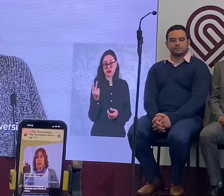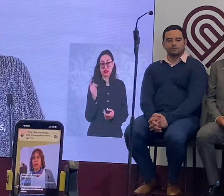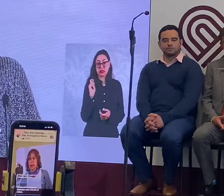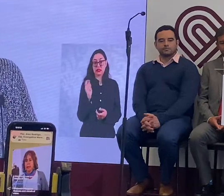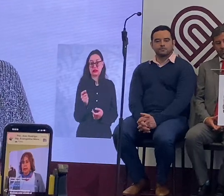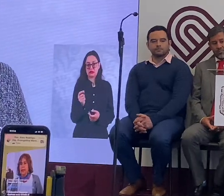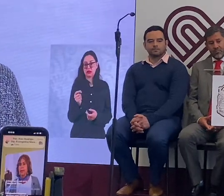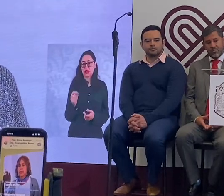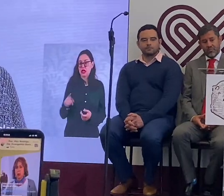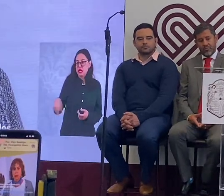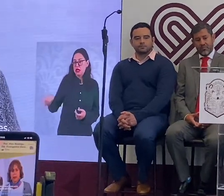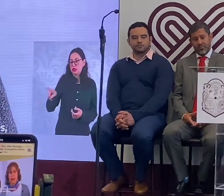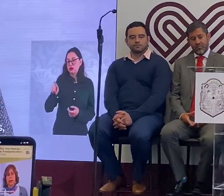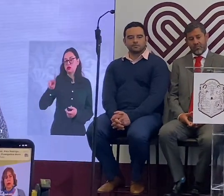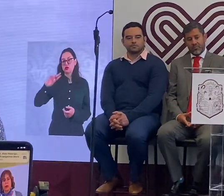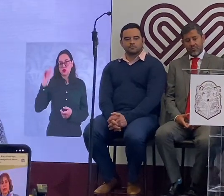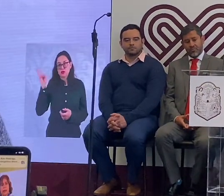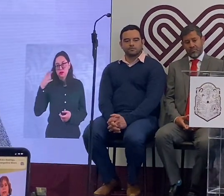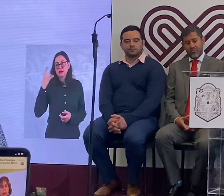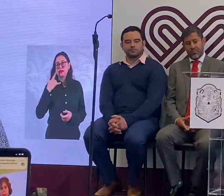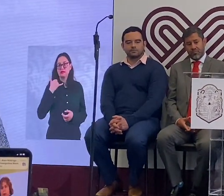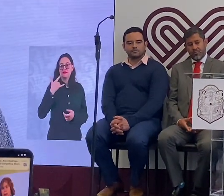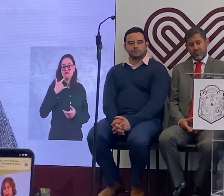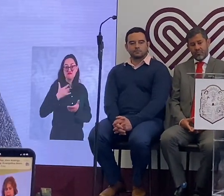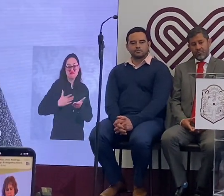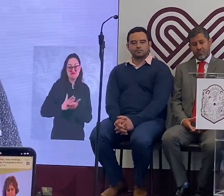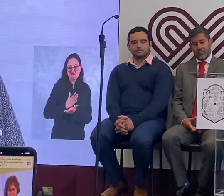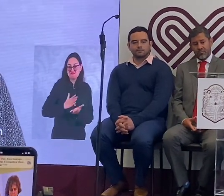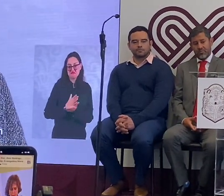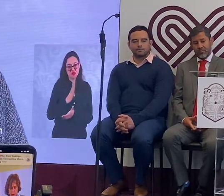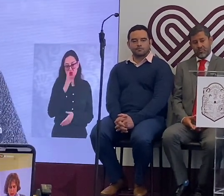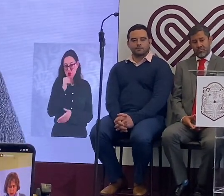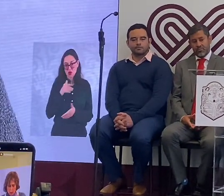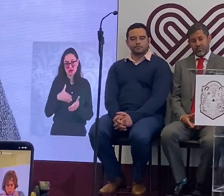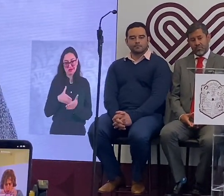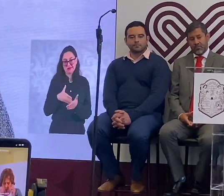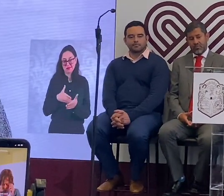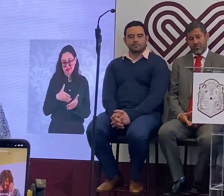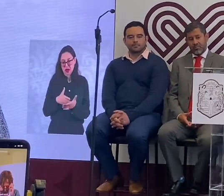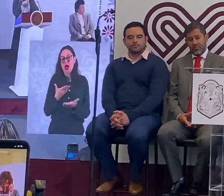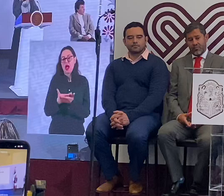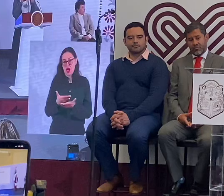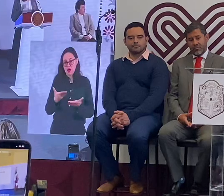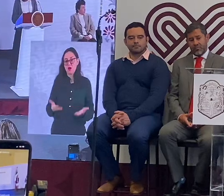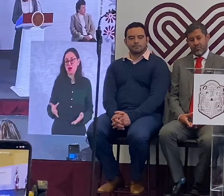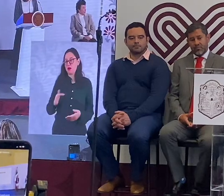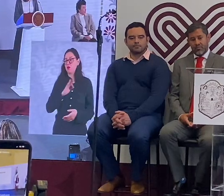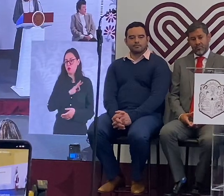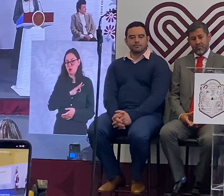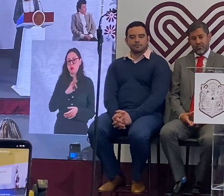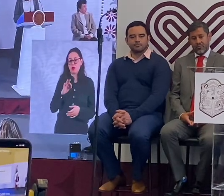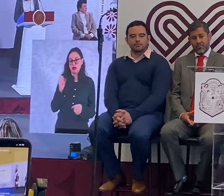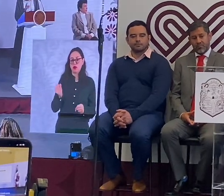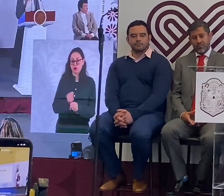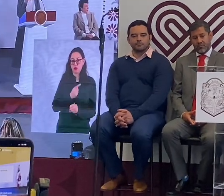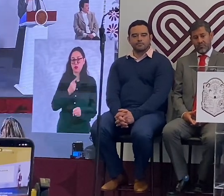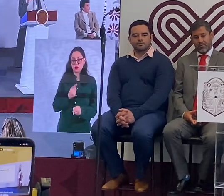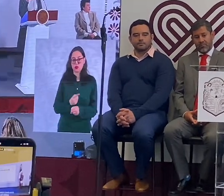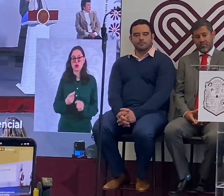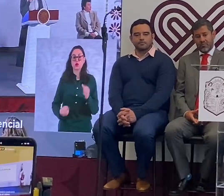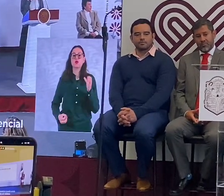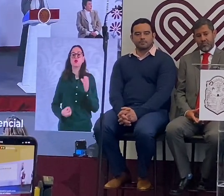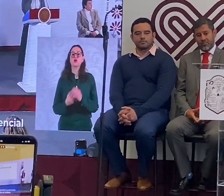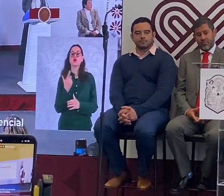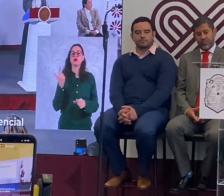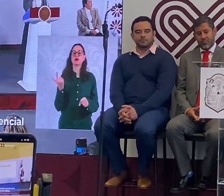convocatoria para la contratación de maestros y la inscripción de estudiantes se lanzará en noviembre de este año y se espera que la universidad inicie sus operaciones a